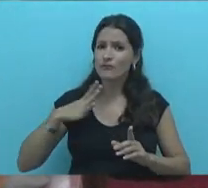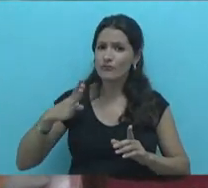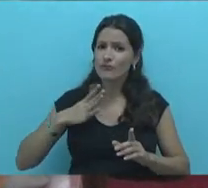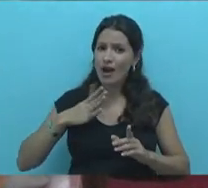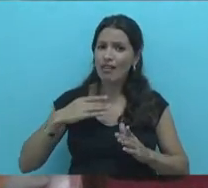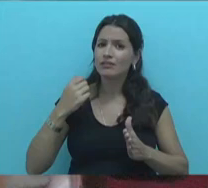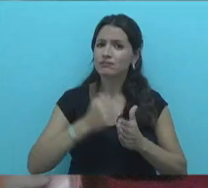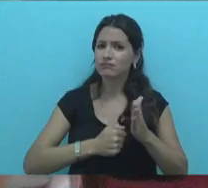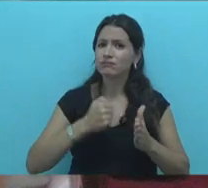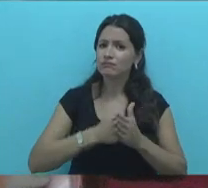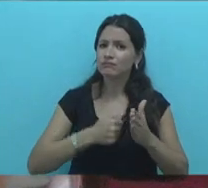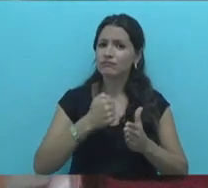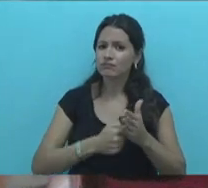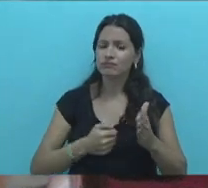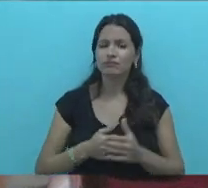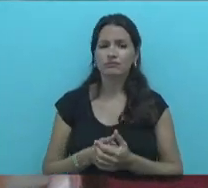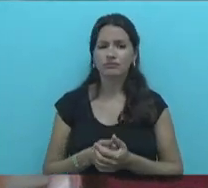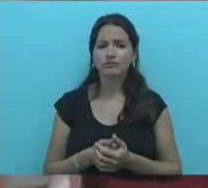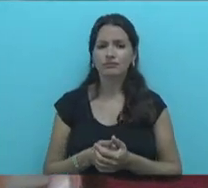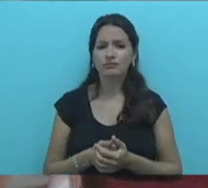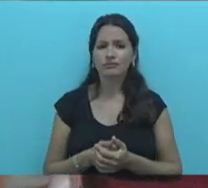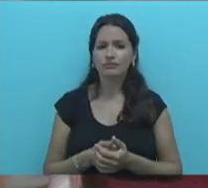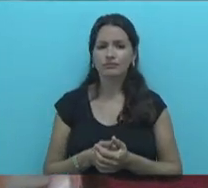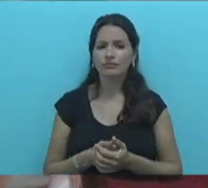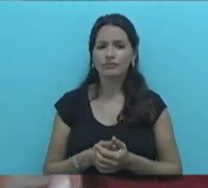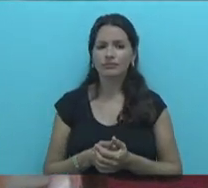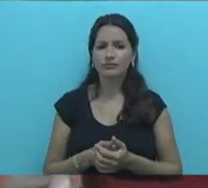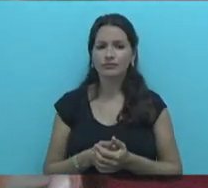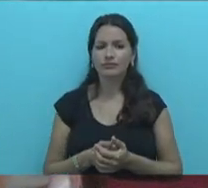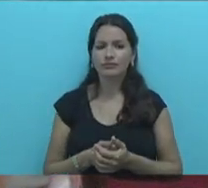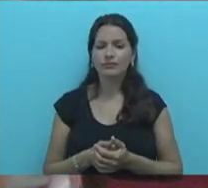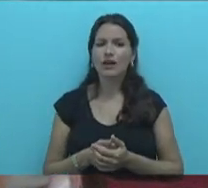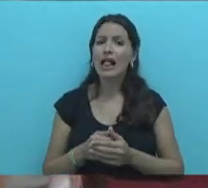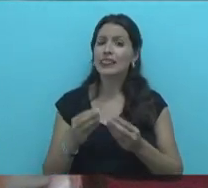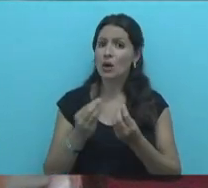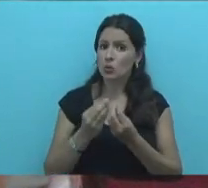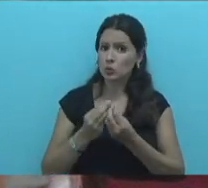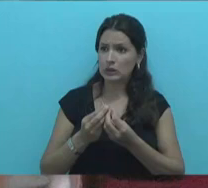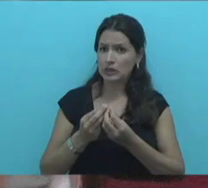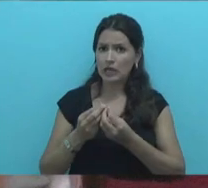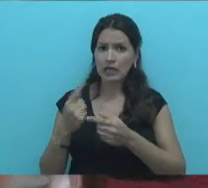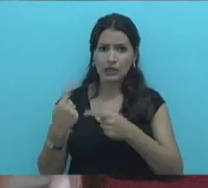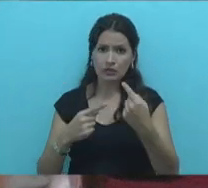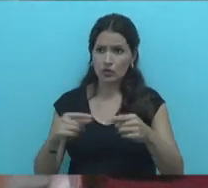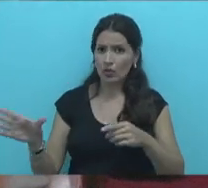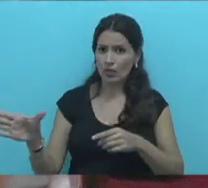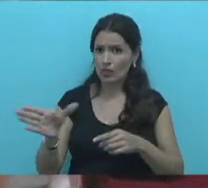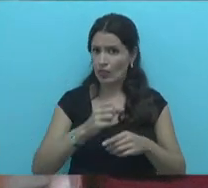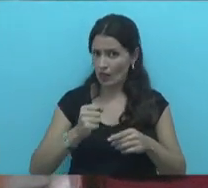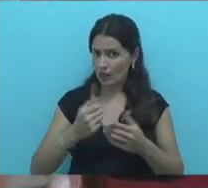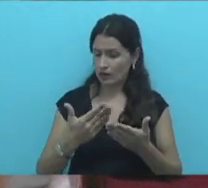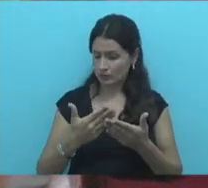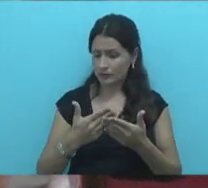la recuperación democrática hoy están vigentes. En algunos casos están volviendo a ser